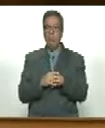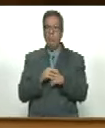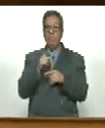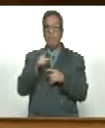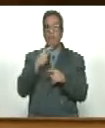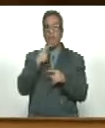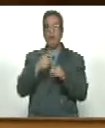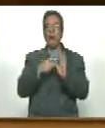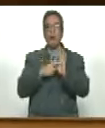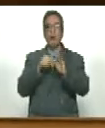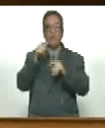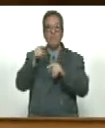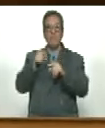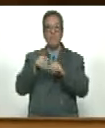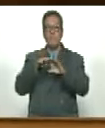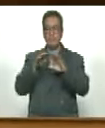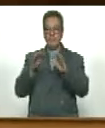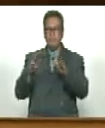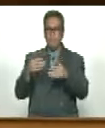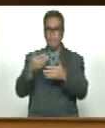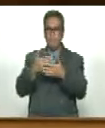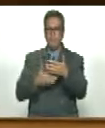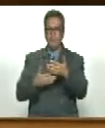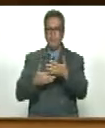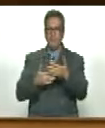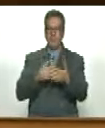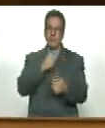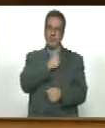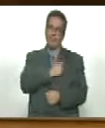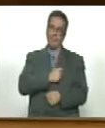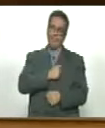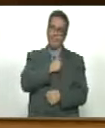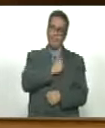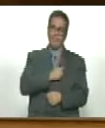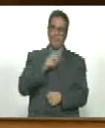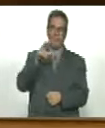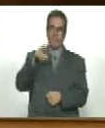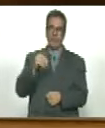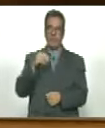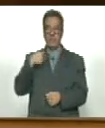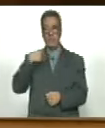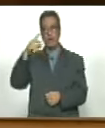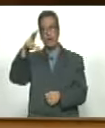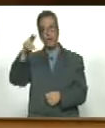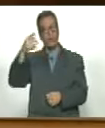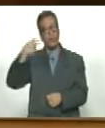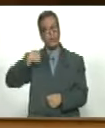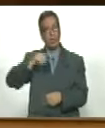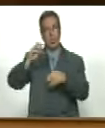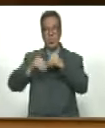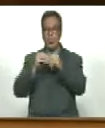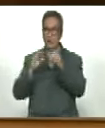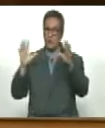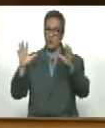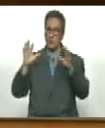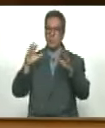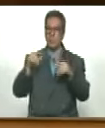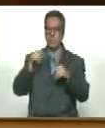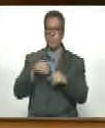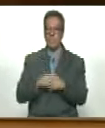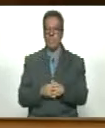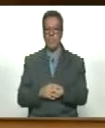en el gesto plañidero de lamentarnos y de creer que no tenía solución.